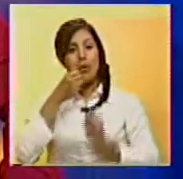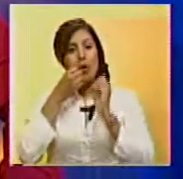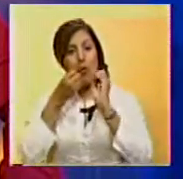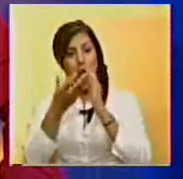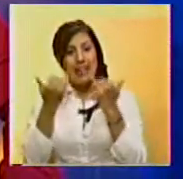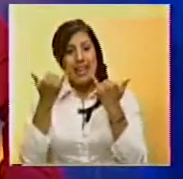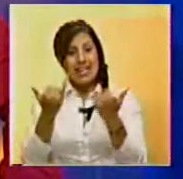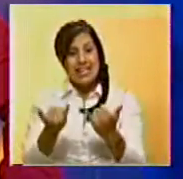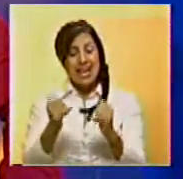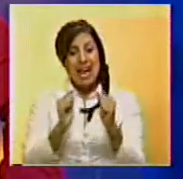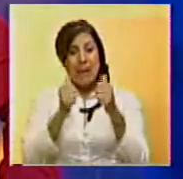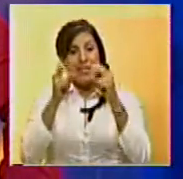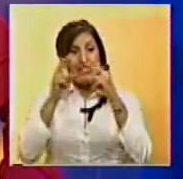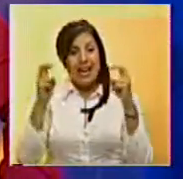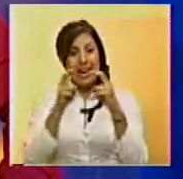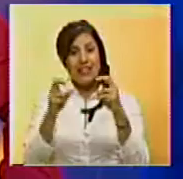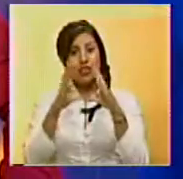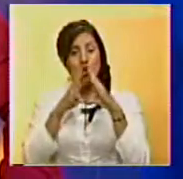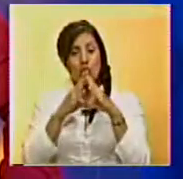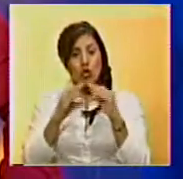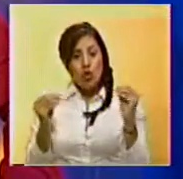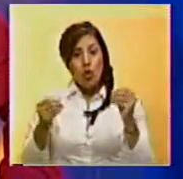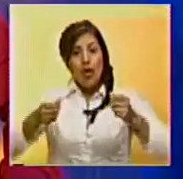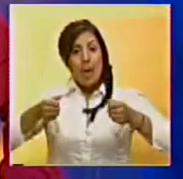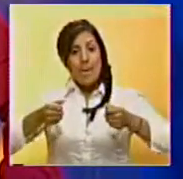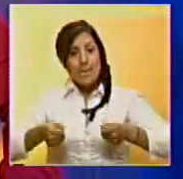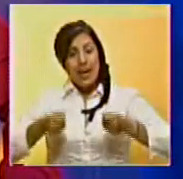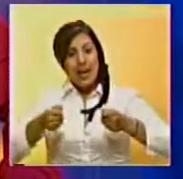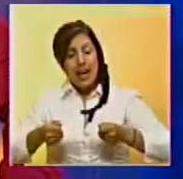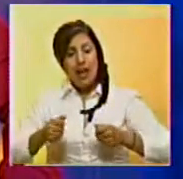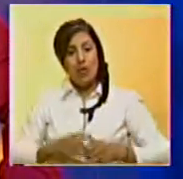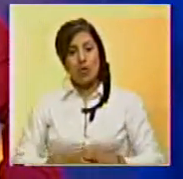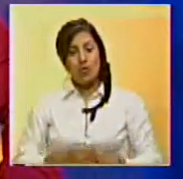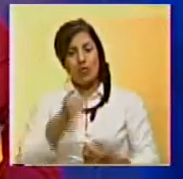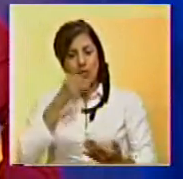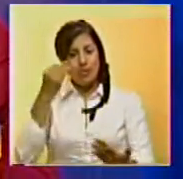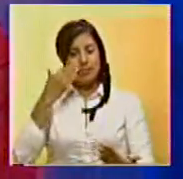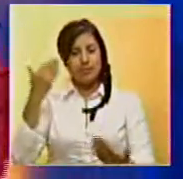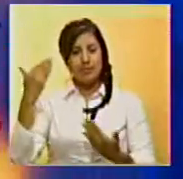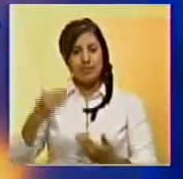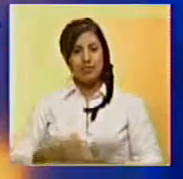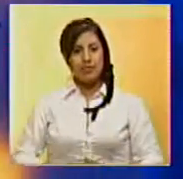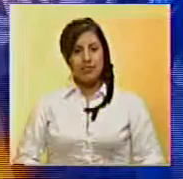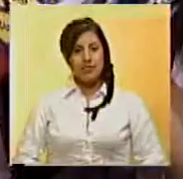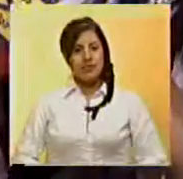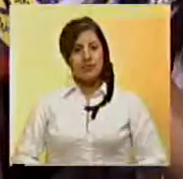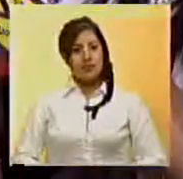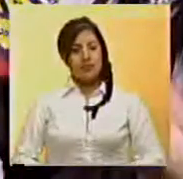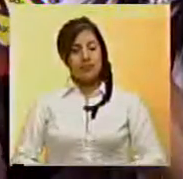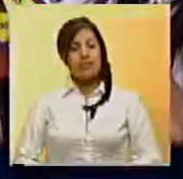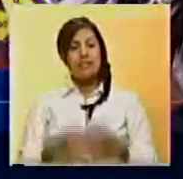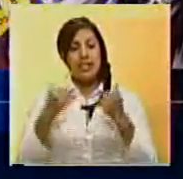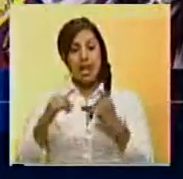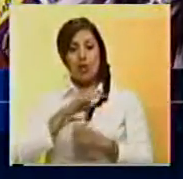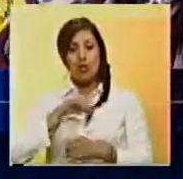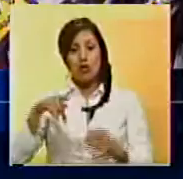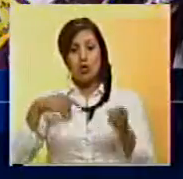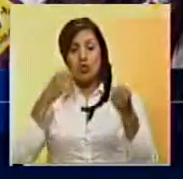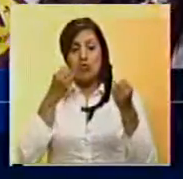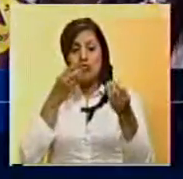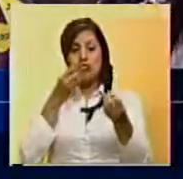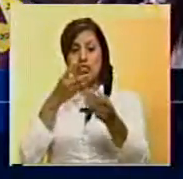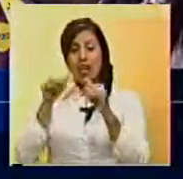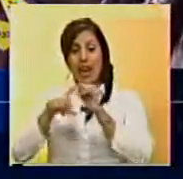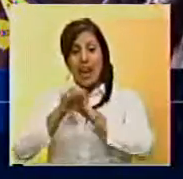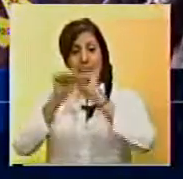desde ya iniciará la revisión por toda la red alimentaria de la región. Bexy Betancourt nos trae la información. Ya hemos indicado en